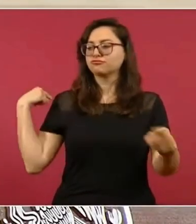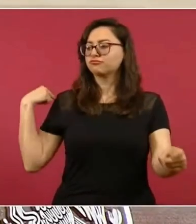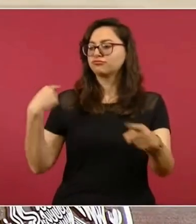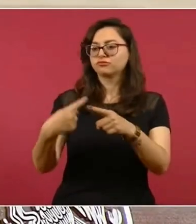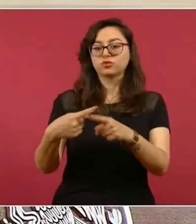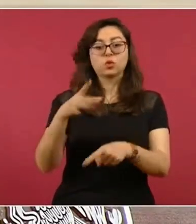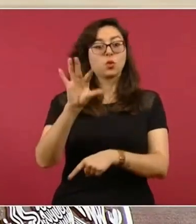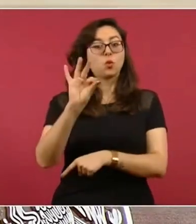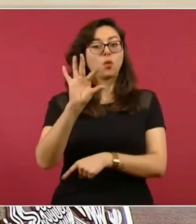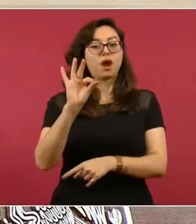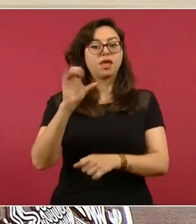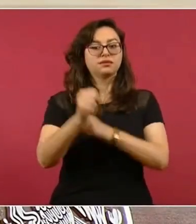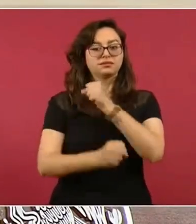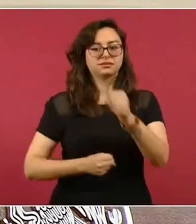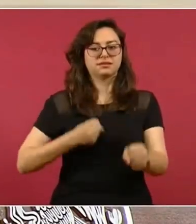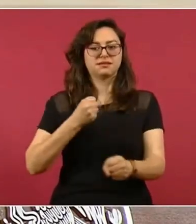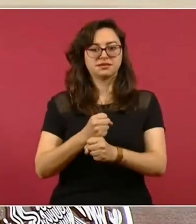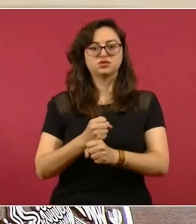40 años,